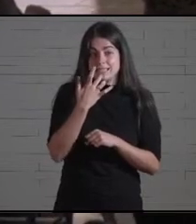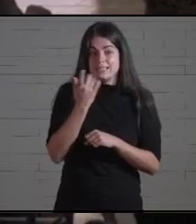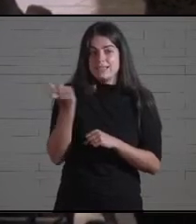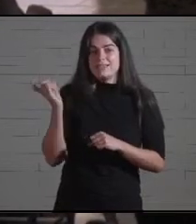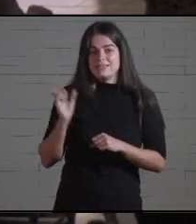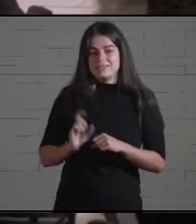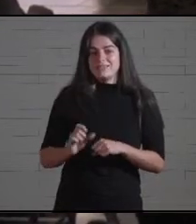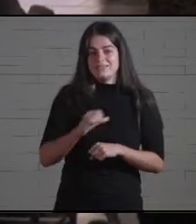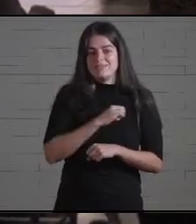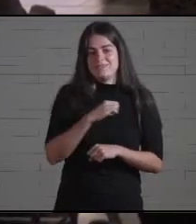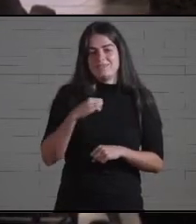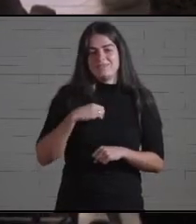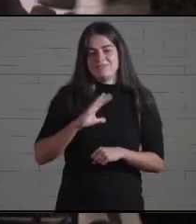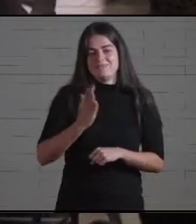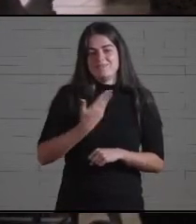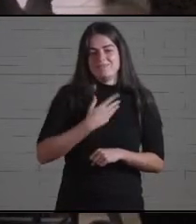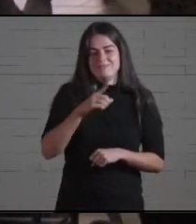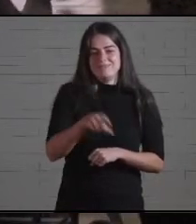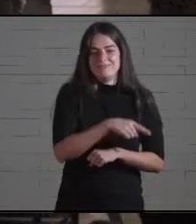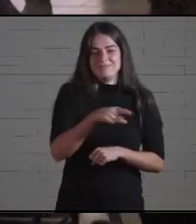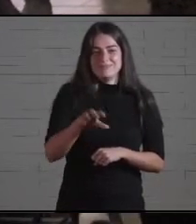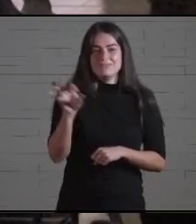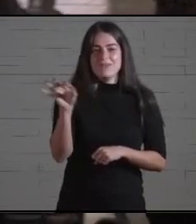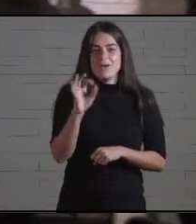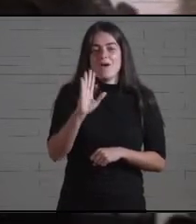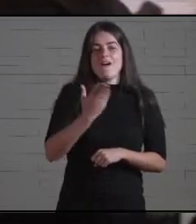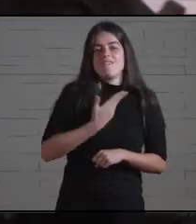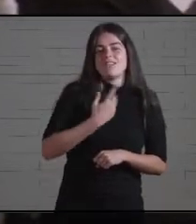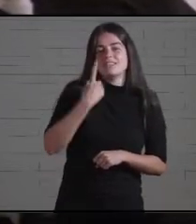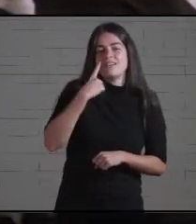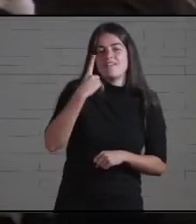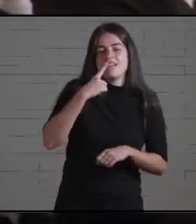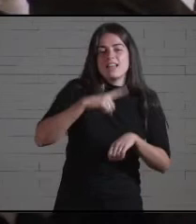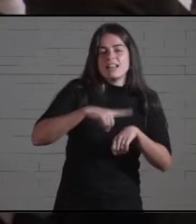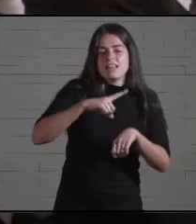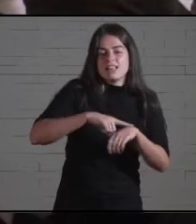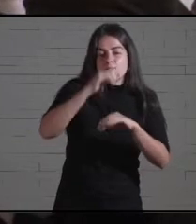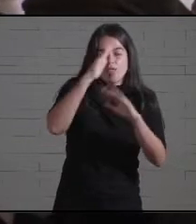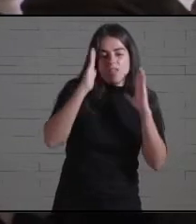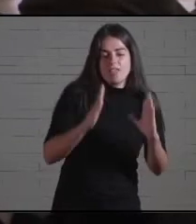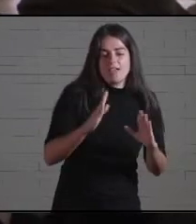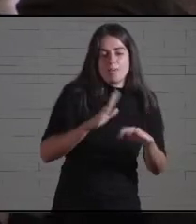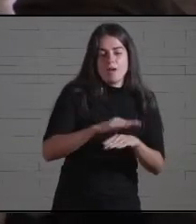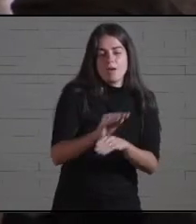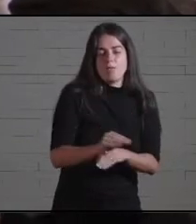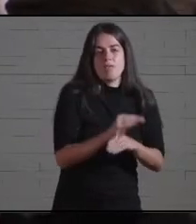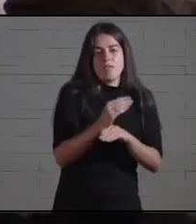personales o si les había afectado al tiempo que tienen que dedicar a los cuidados.